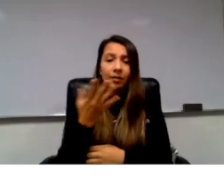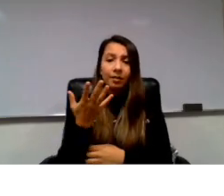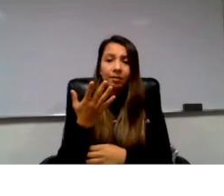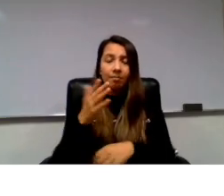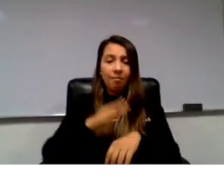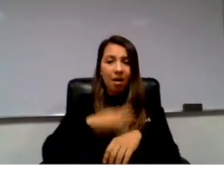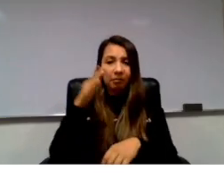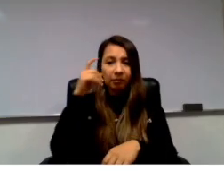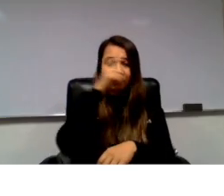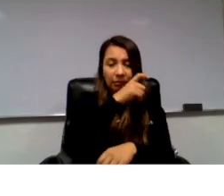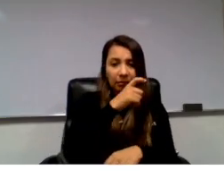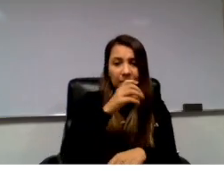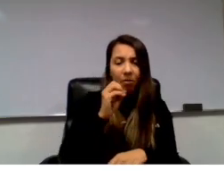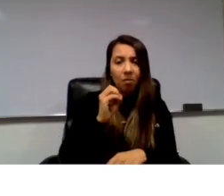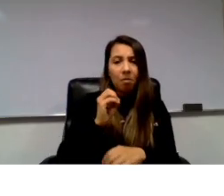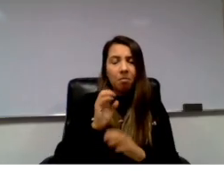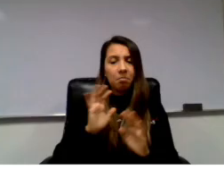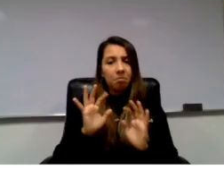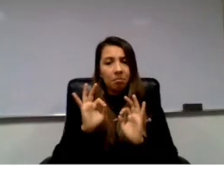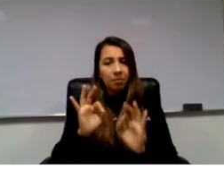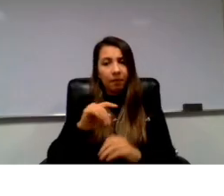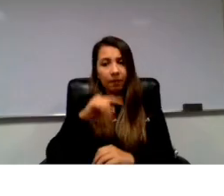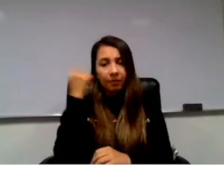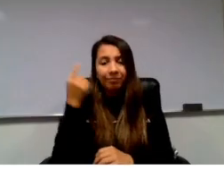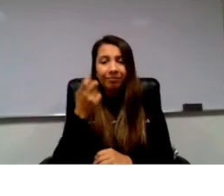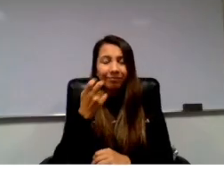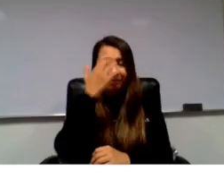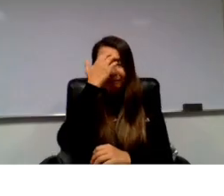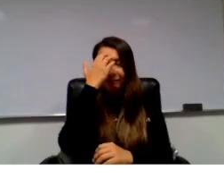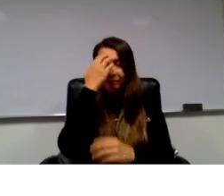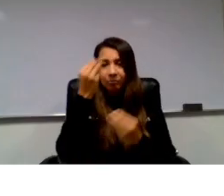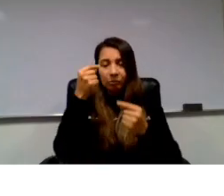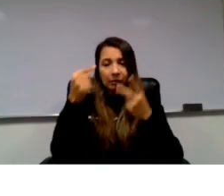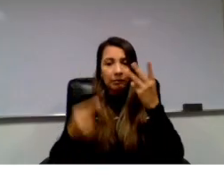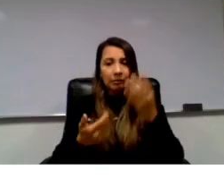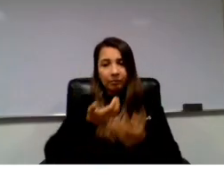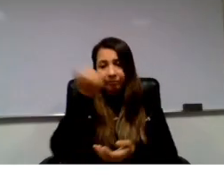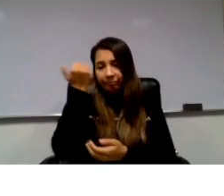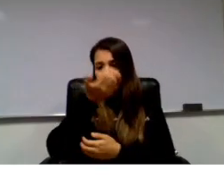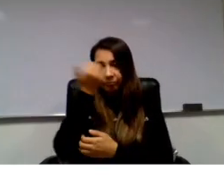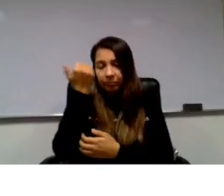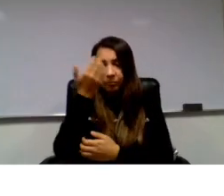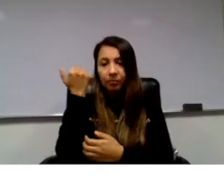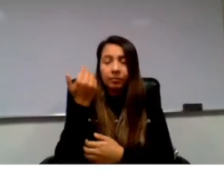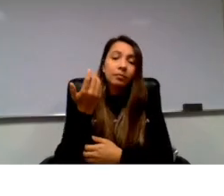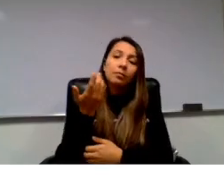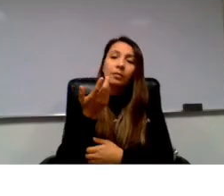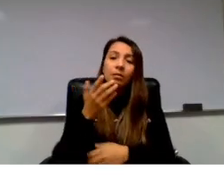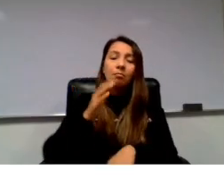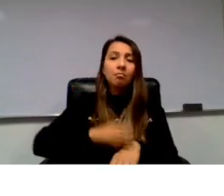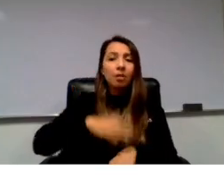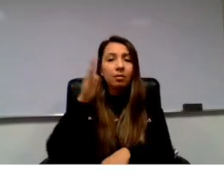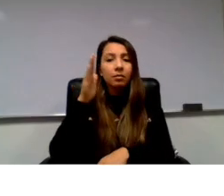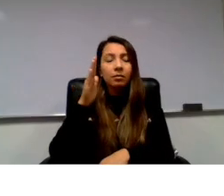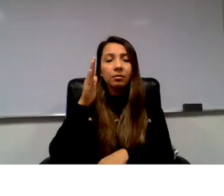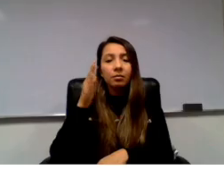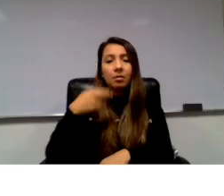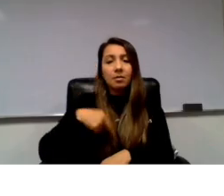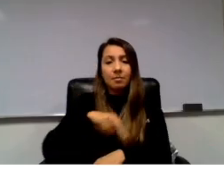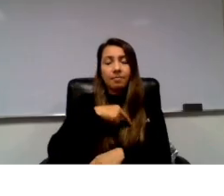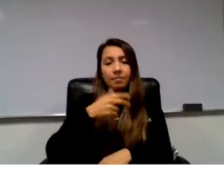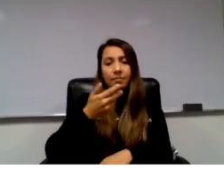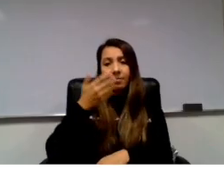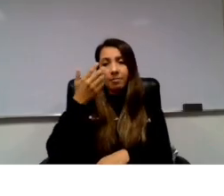vivos más complejos o no, ¿no? Es que desconocemos muchas cosas, ¿no? En realidad es mucho más lo que no sabemos que lo